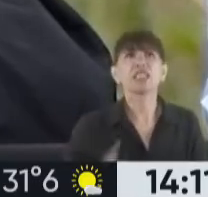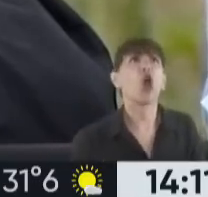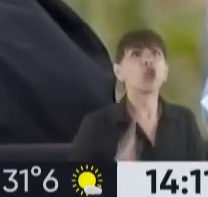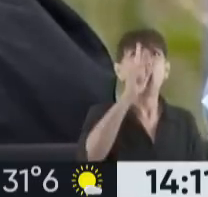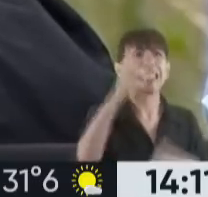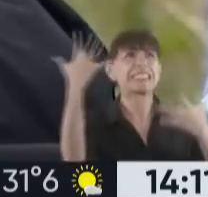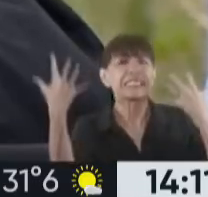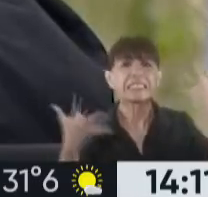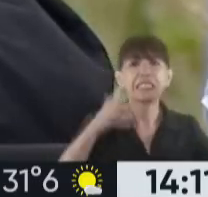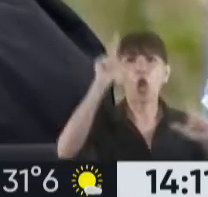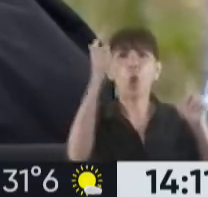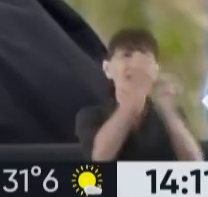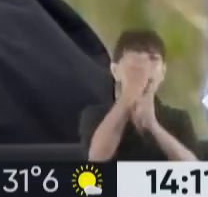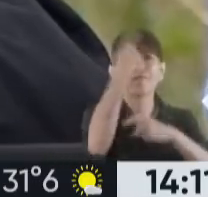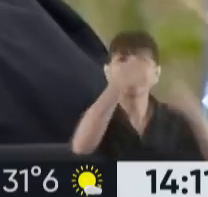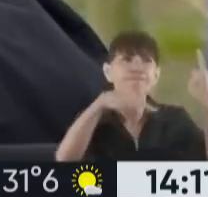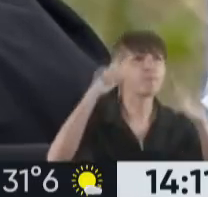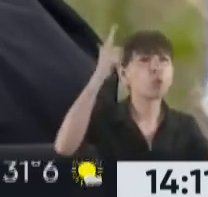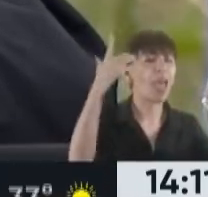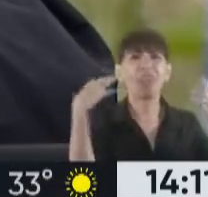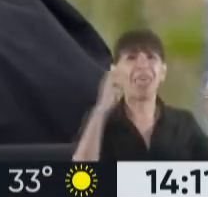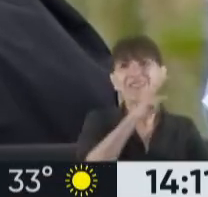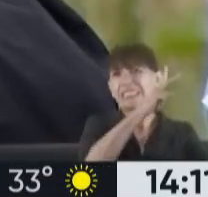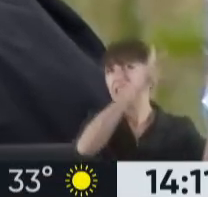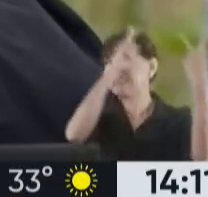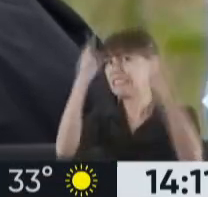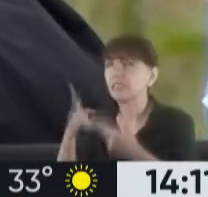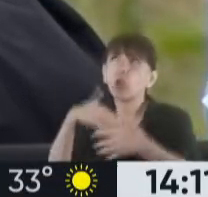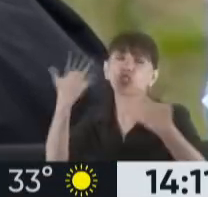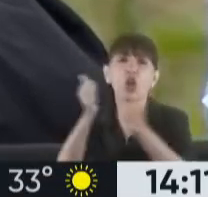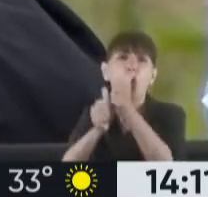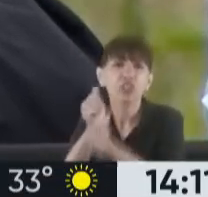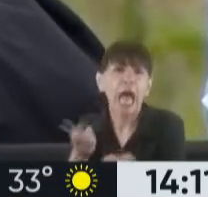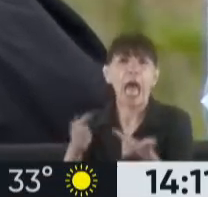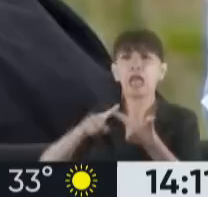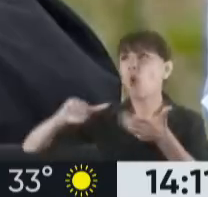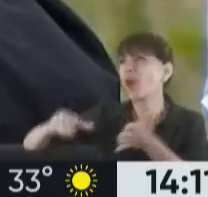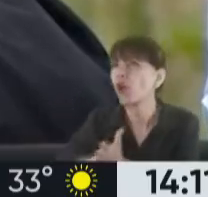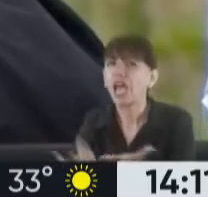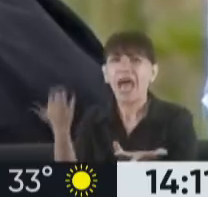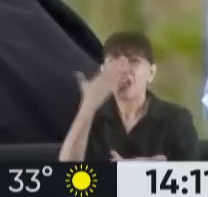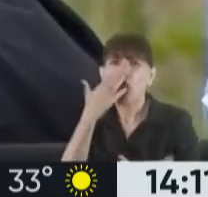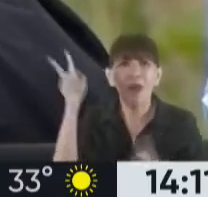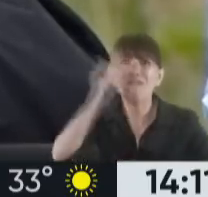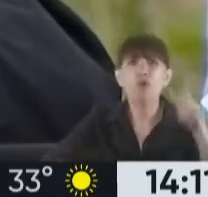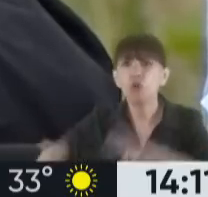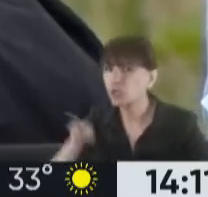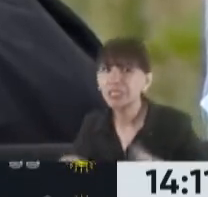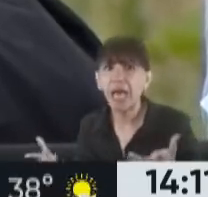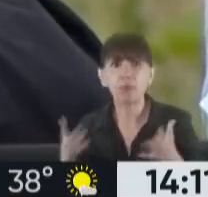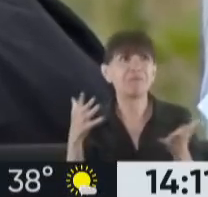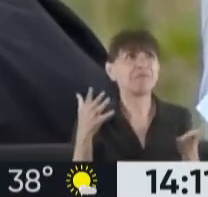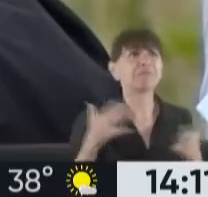a buscar en las grandes ciudades, en Rosario, en Buenos Aires, en Córdoba, una suerte que no encuentran,